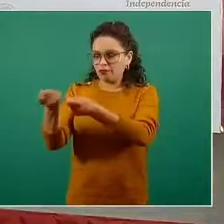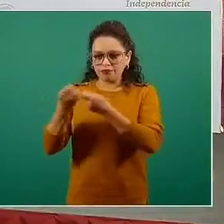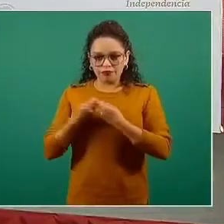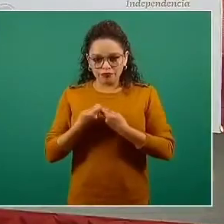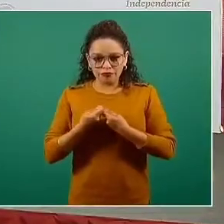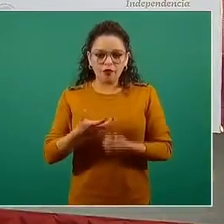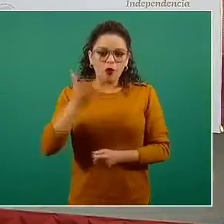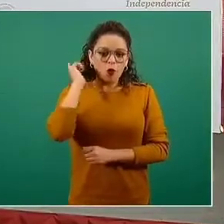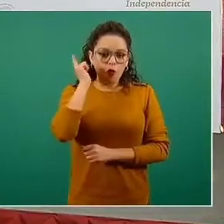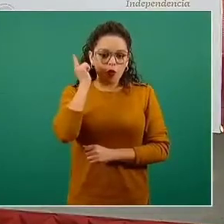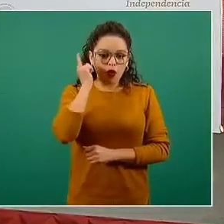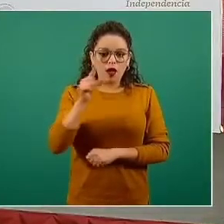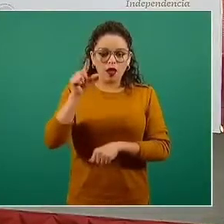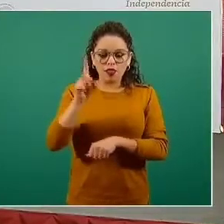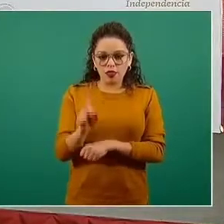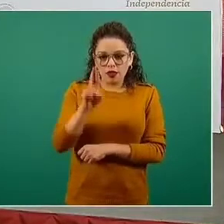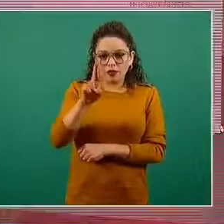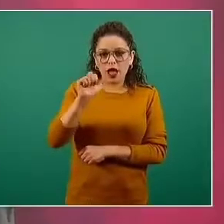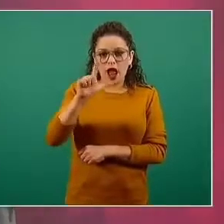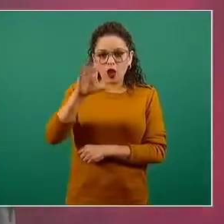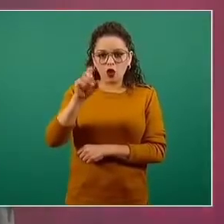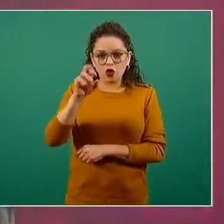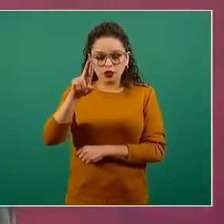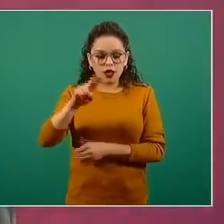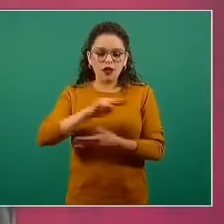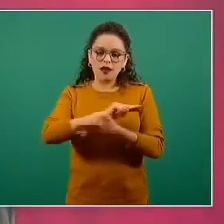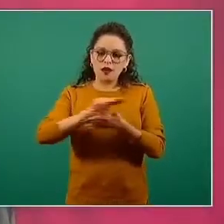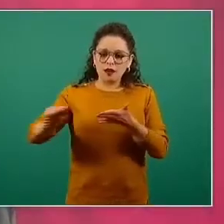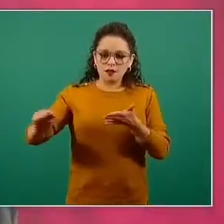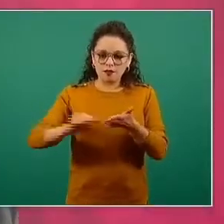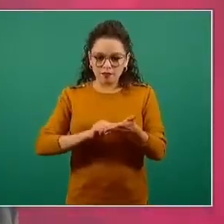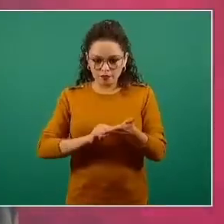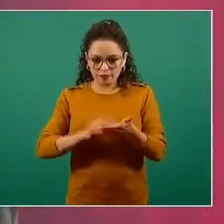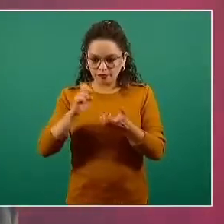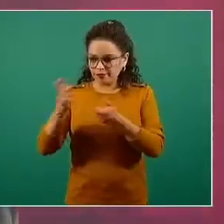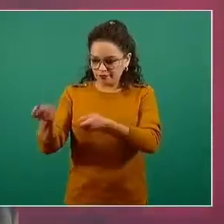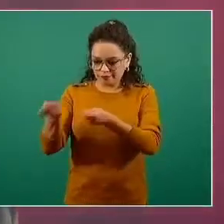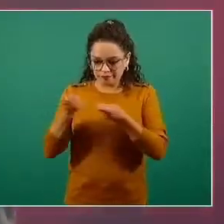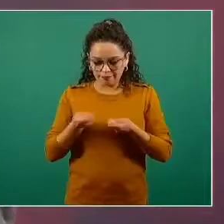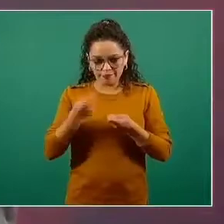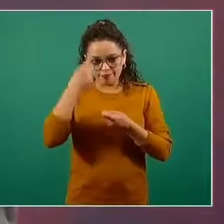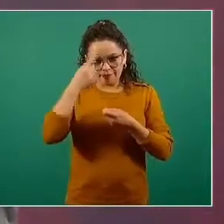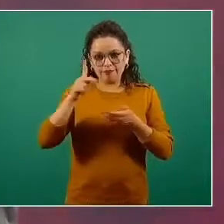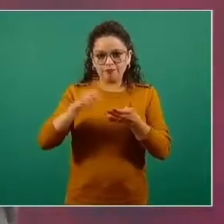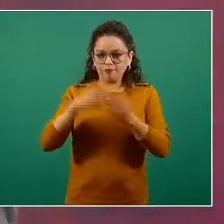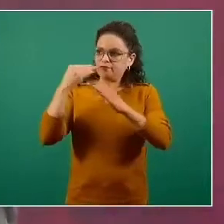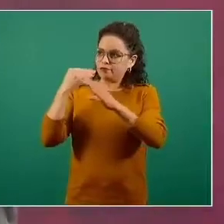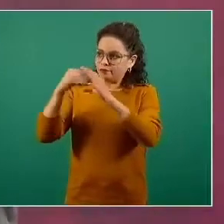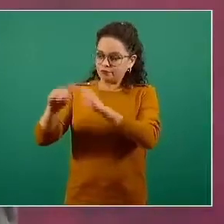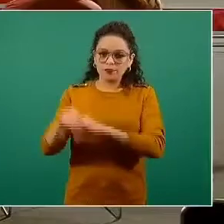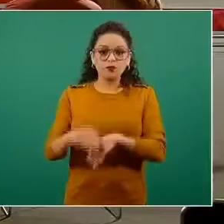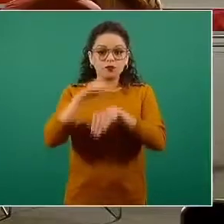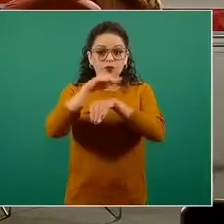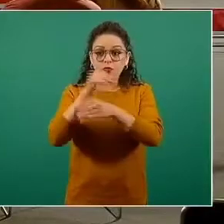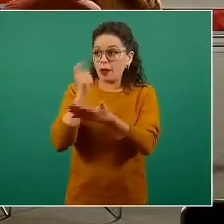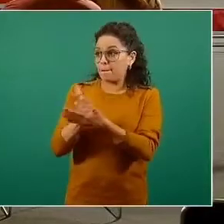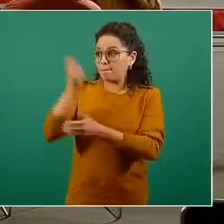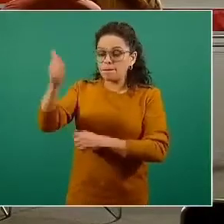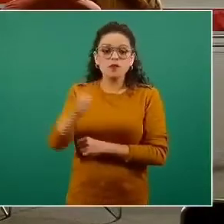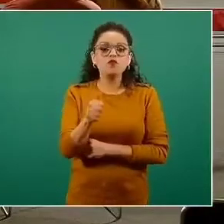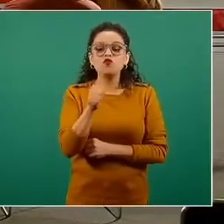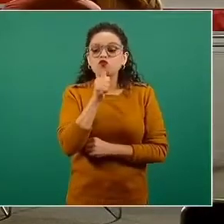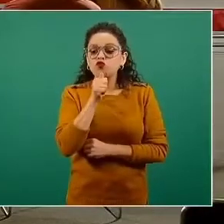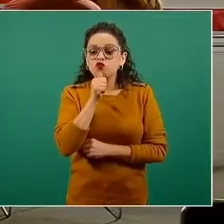esperemos que el doctor Alcocer nuevamente firme la versión enmendada. Respecto al pago, aún no hemos pagado nada y aún no